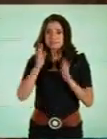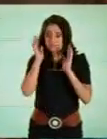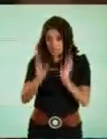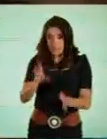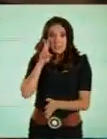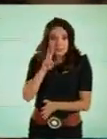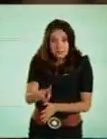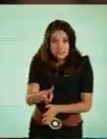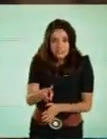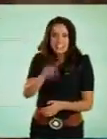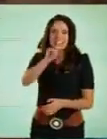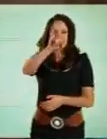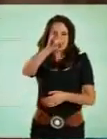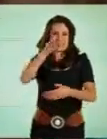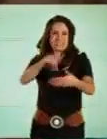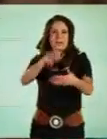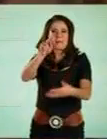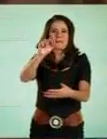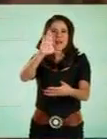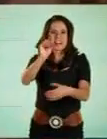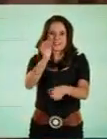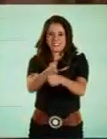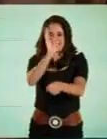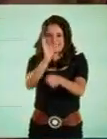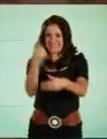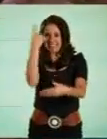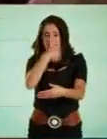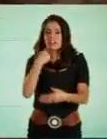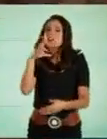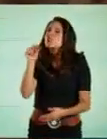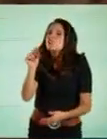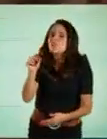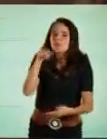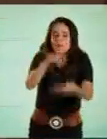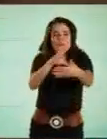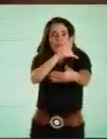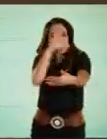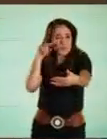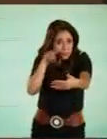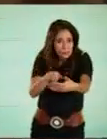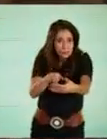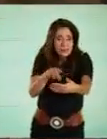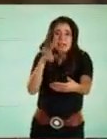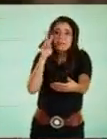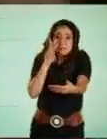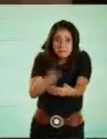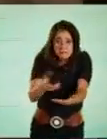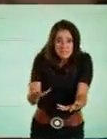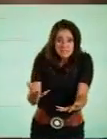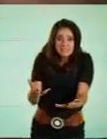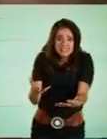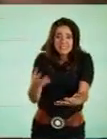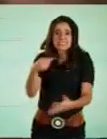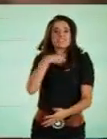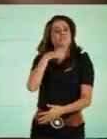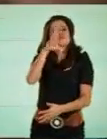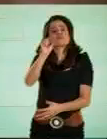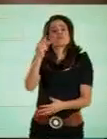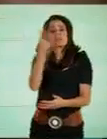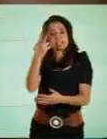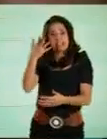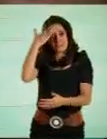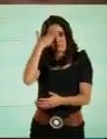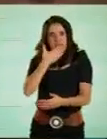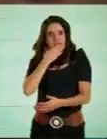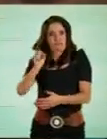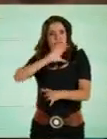¿Ya viste? Sí, Paco se ve muy chistoso. No, las fotos. ¿Te das cuenta? No tengo por